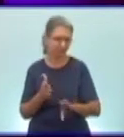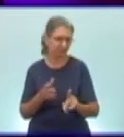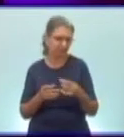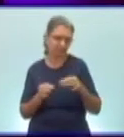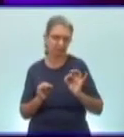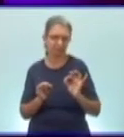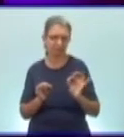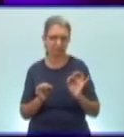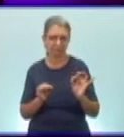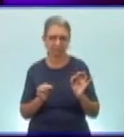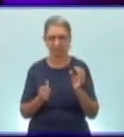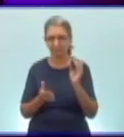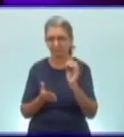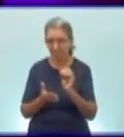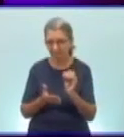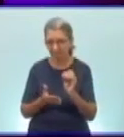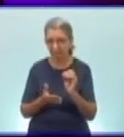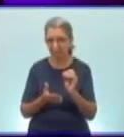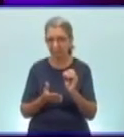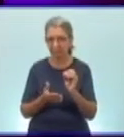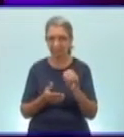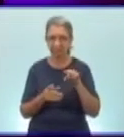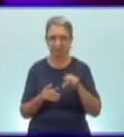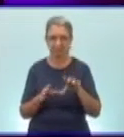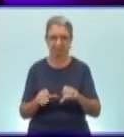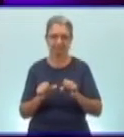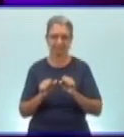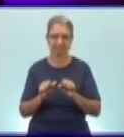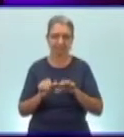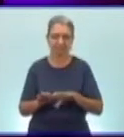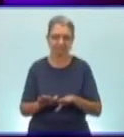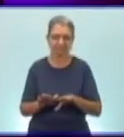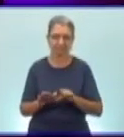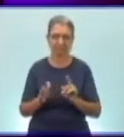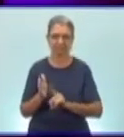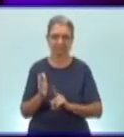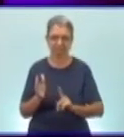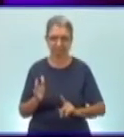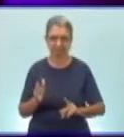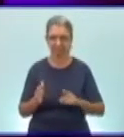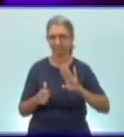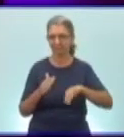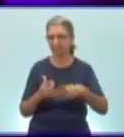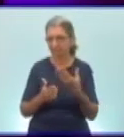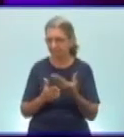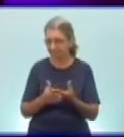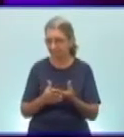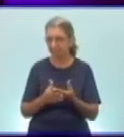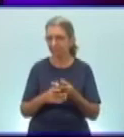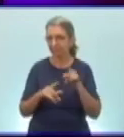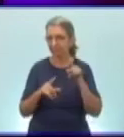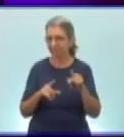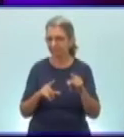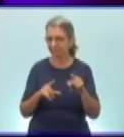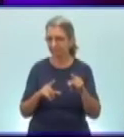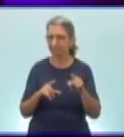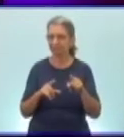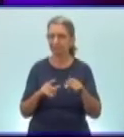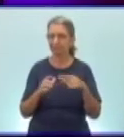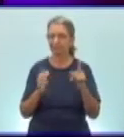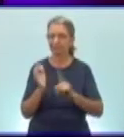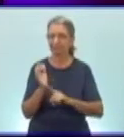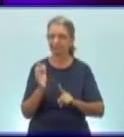no conservativas es cero cuando pretendemos que la energía se conserve. Bien, yo les propongo ver en la siguiente diapositiva este análisis energético que vamos a